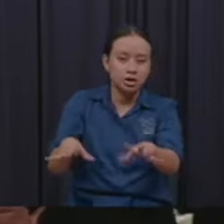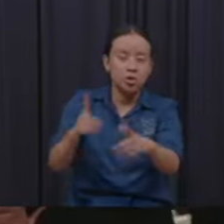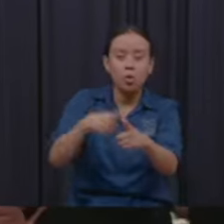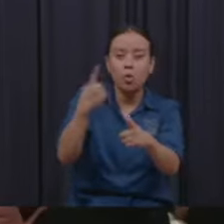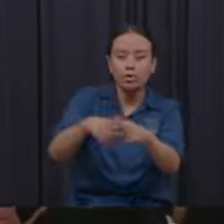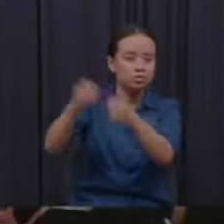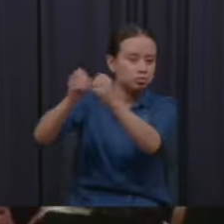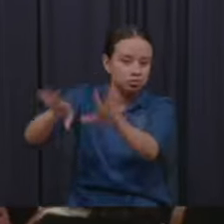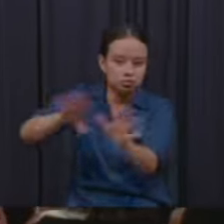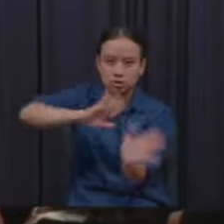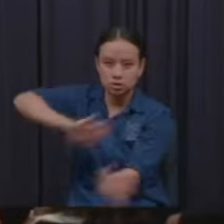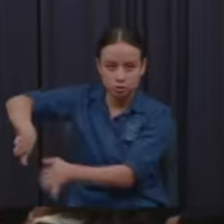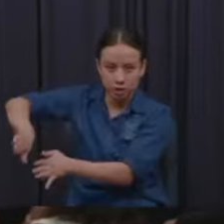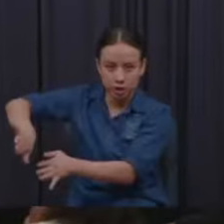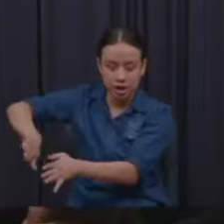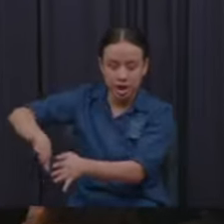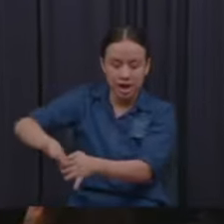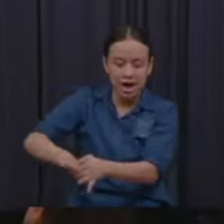Hermano,